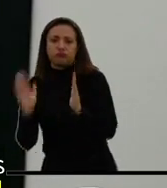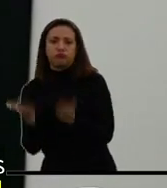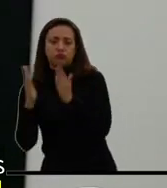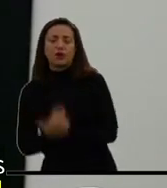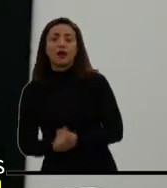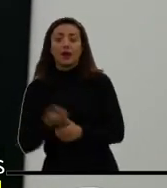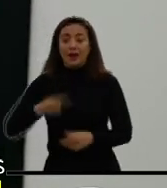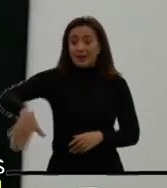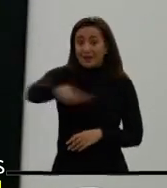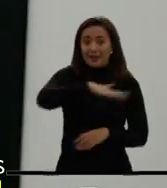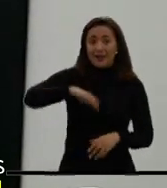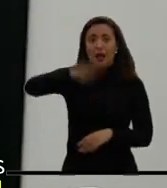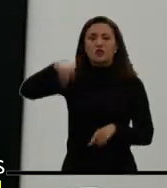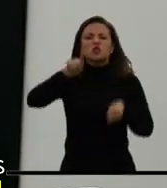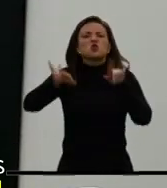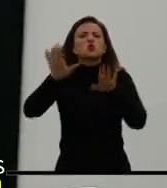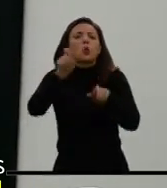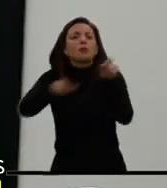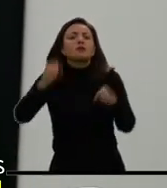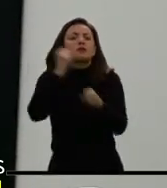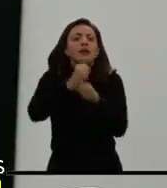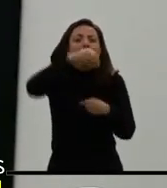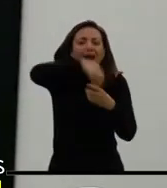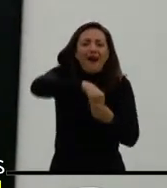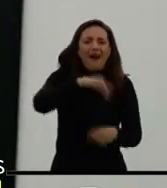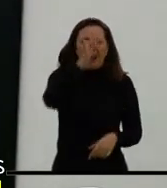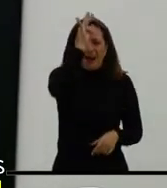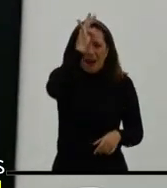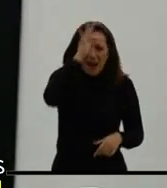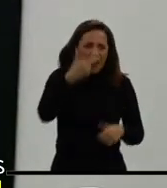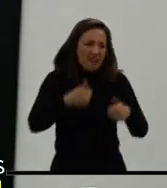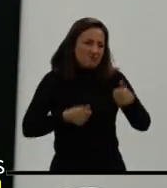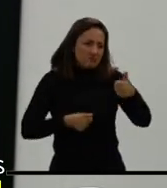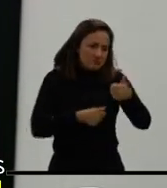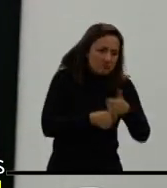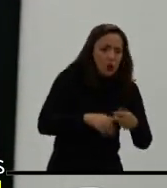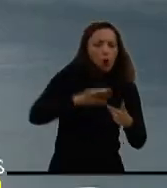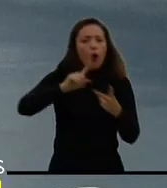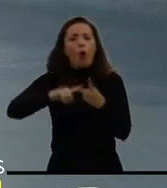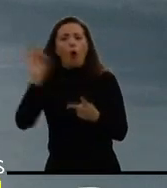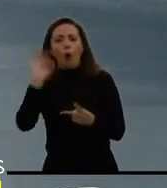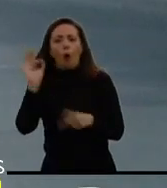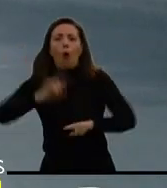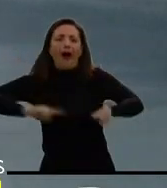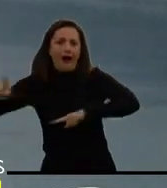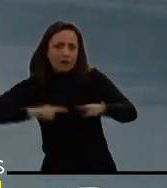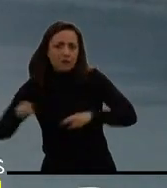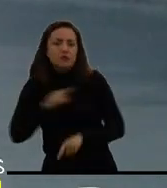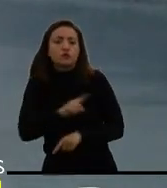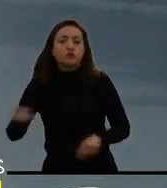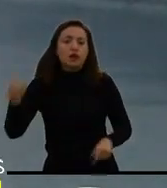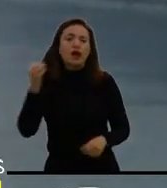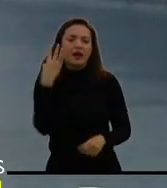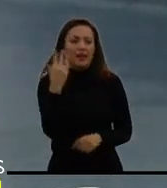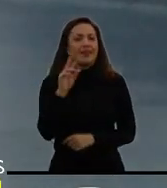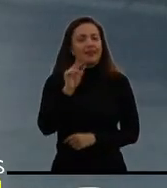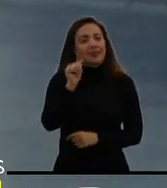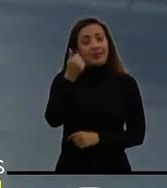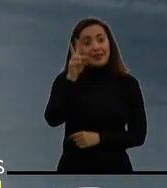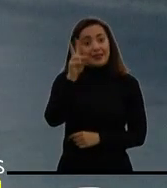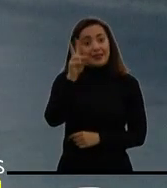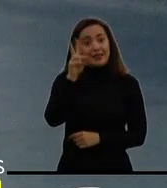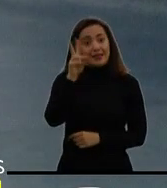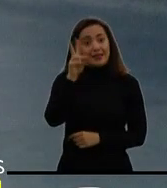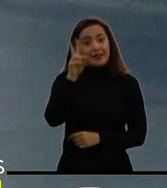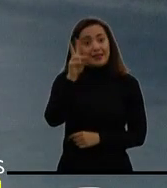o personas que trabajan en salud asistencia a los administrativos tenemos 17 los casos que no fueron importados en